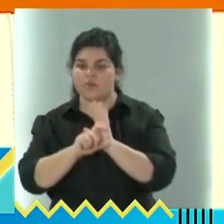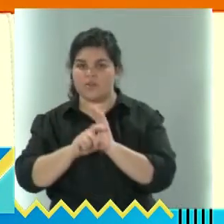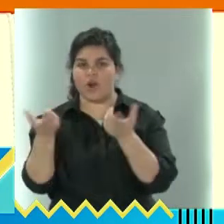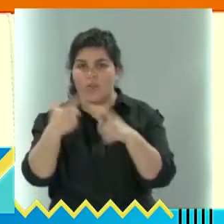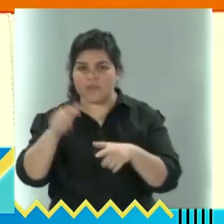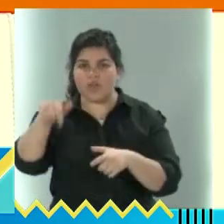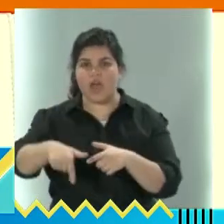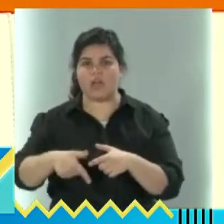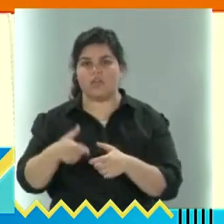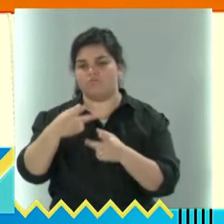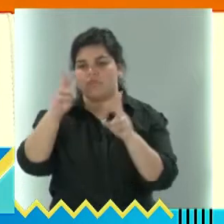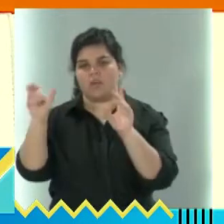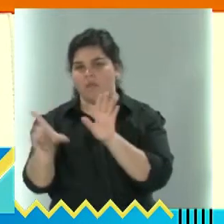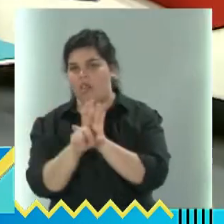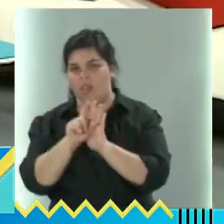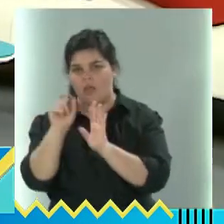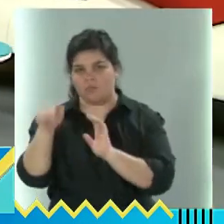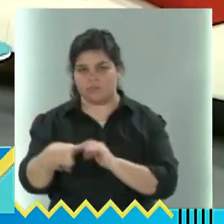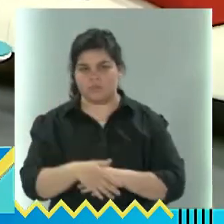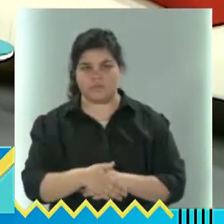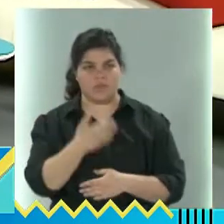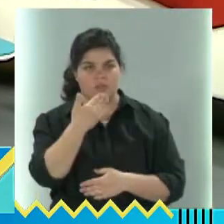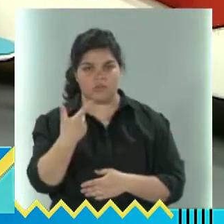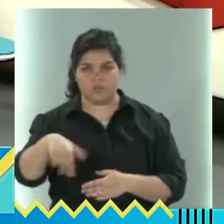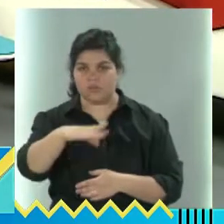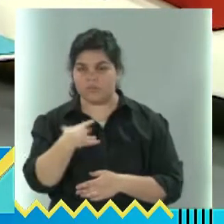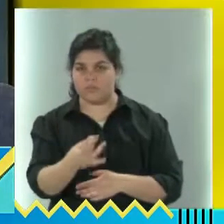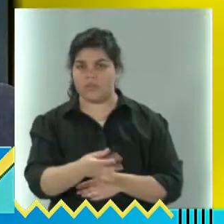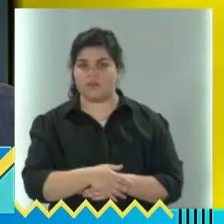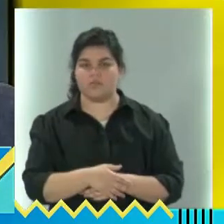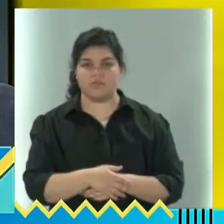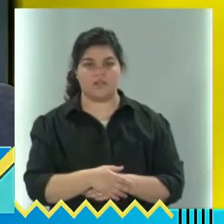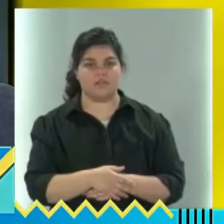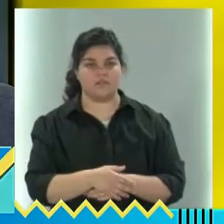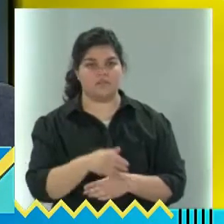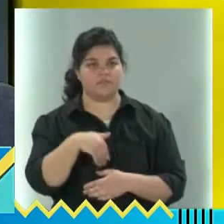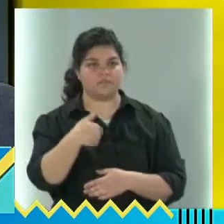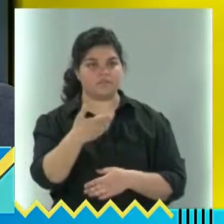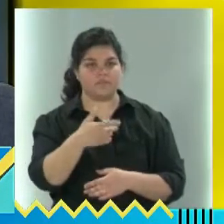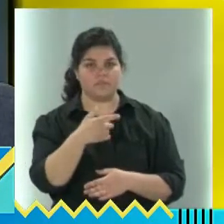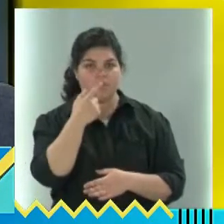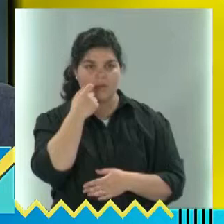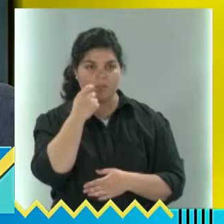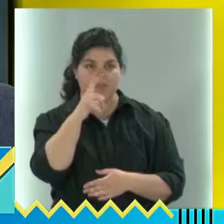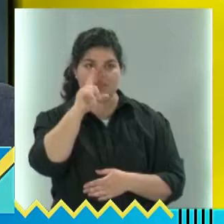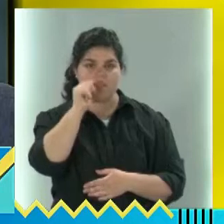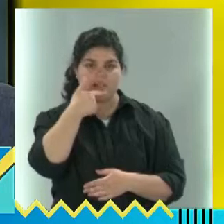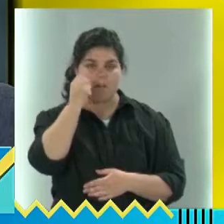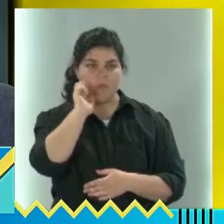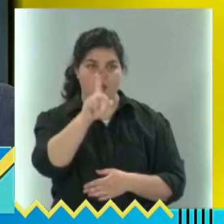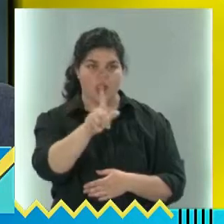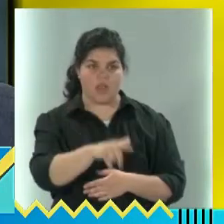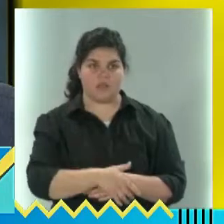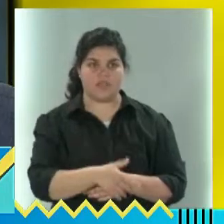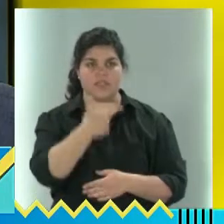donde estuvo este proyecto. Muchas gracias, Adrián. No, gracias a ustedes por invitarme. También está con nosotros Samuel Marcuy. Muchas gracias, Samuel, por estar presente. Gracias.